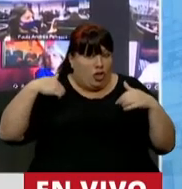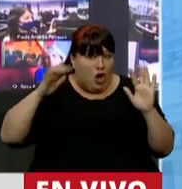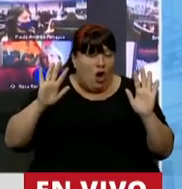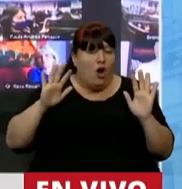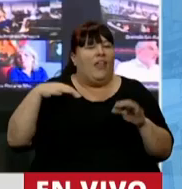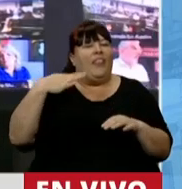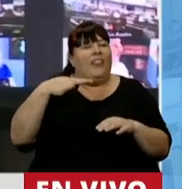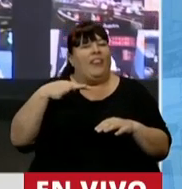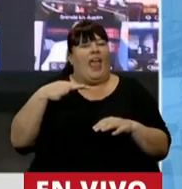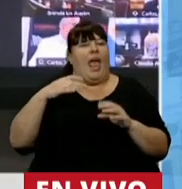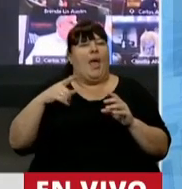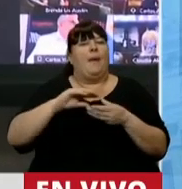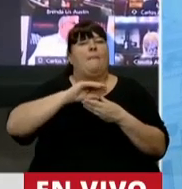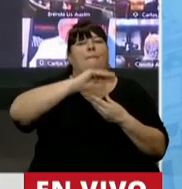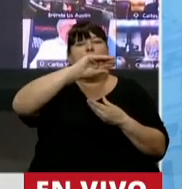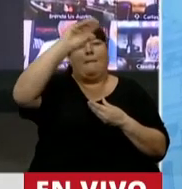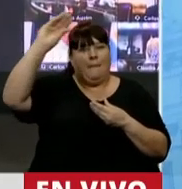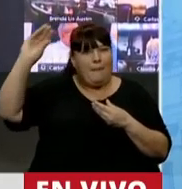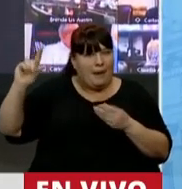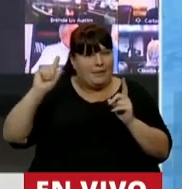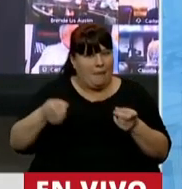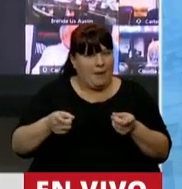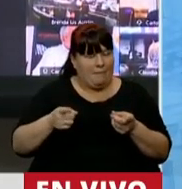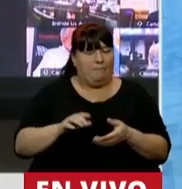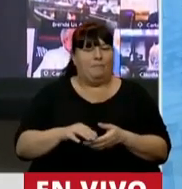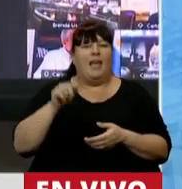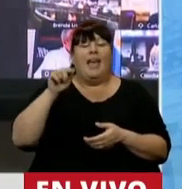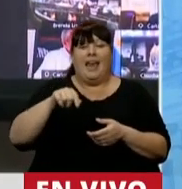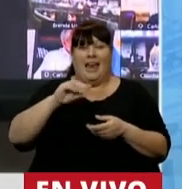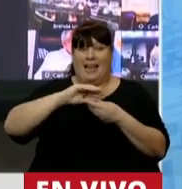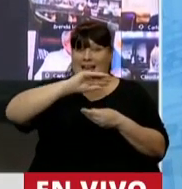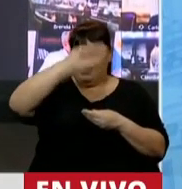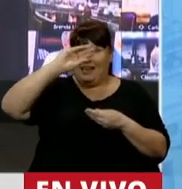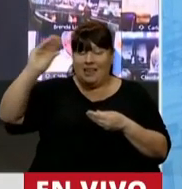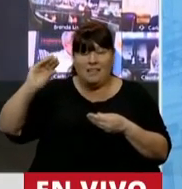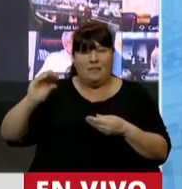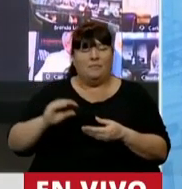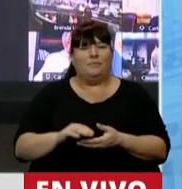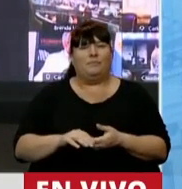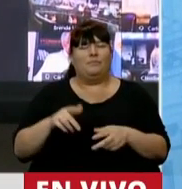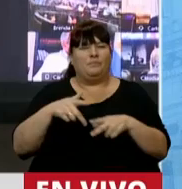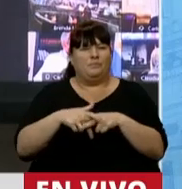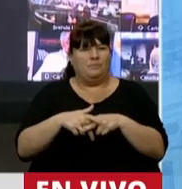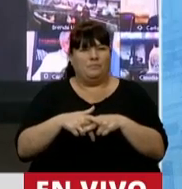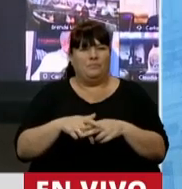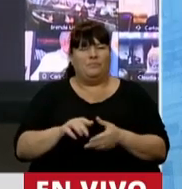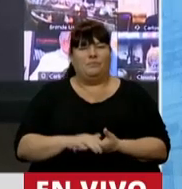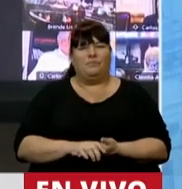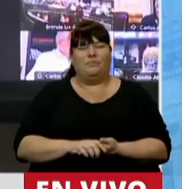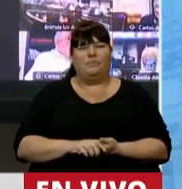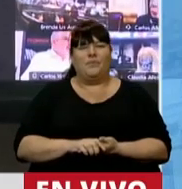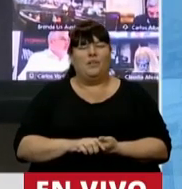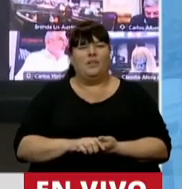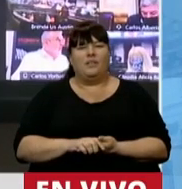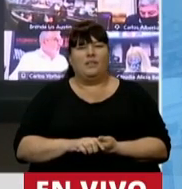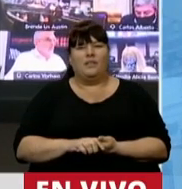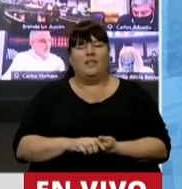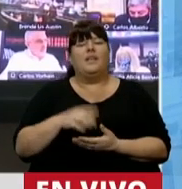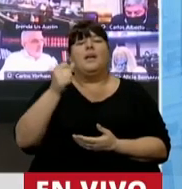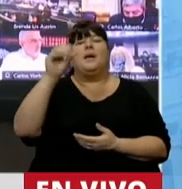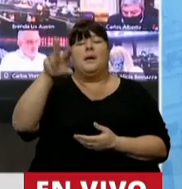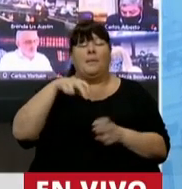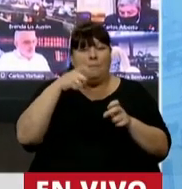personalmente que debería ser coparticipable. En esta distribución nos estamos obligando, especialmente los municipios, que